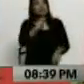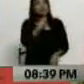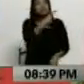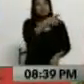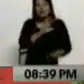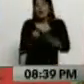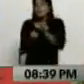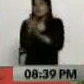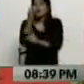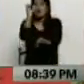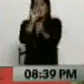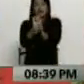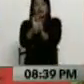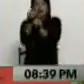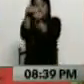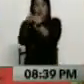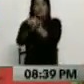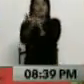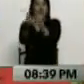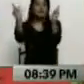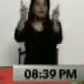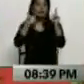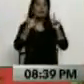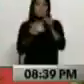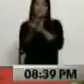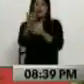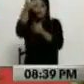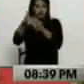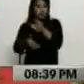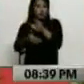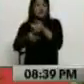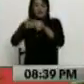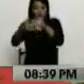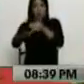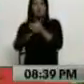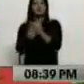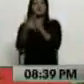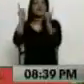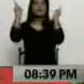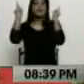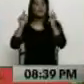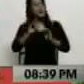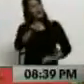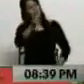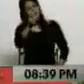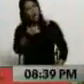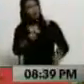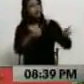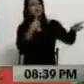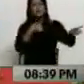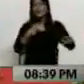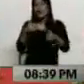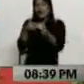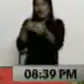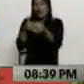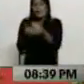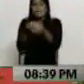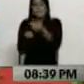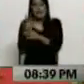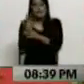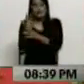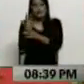no que hasta el hasta mayo va a estar preso es tanto el odio que no lo podía soltar